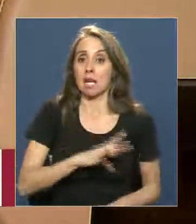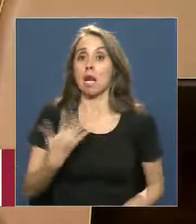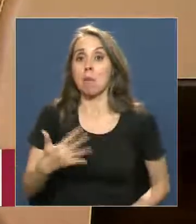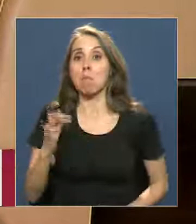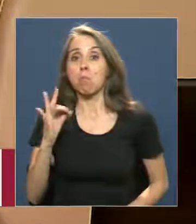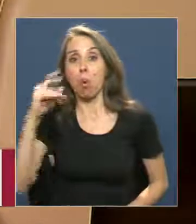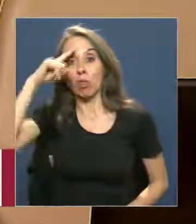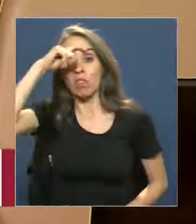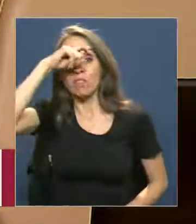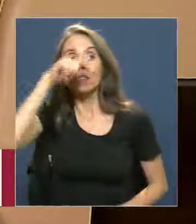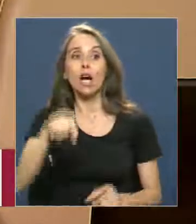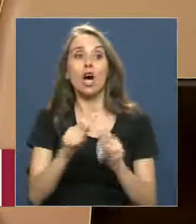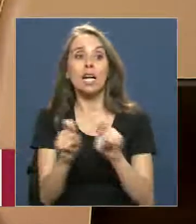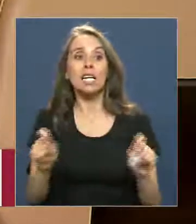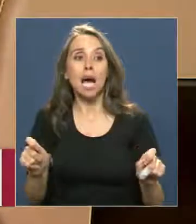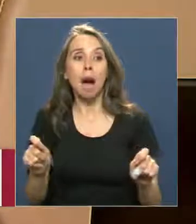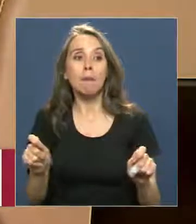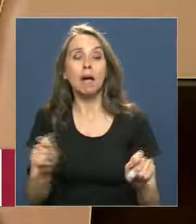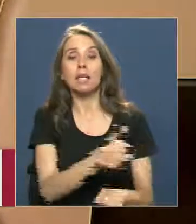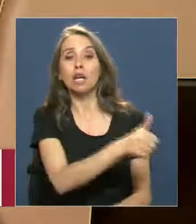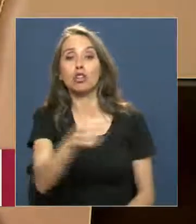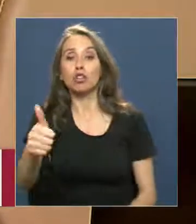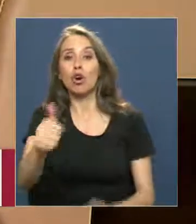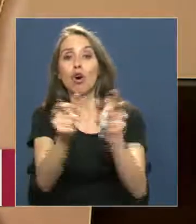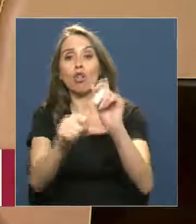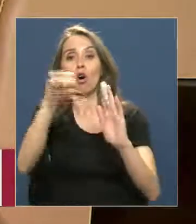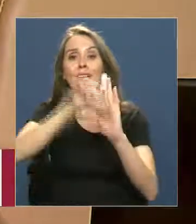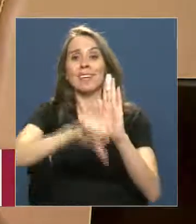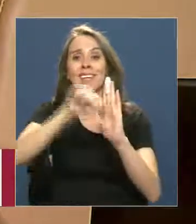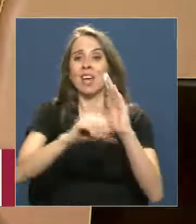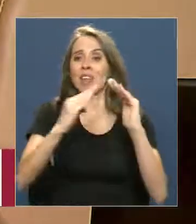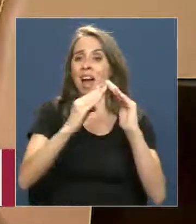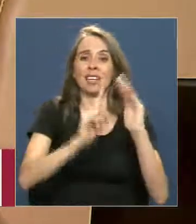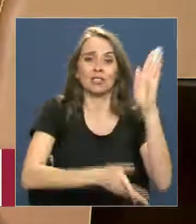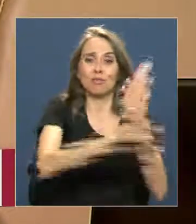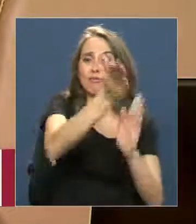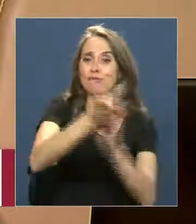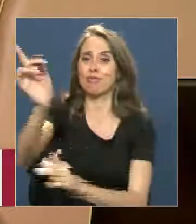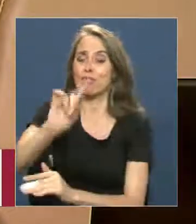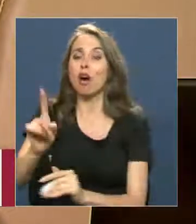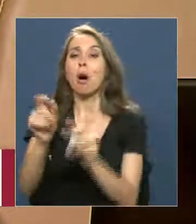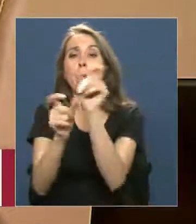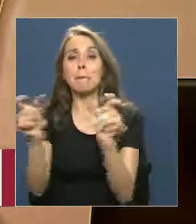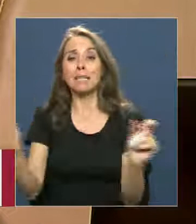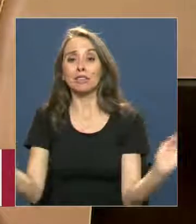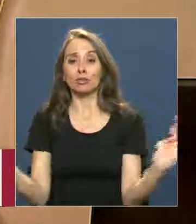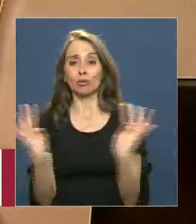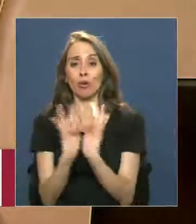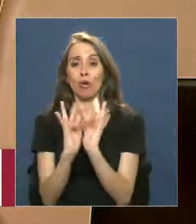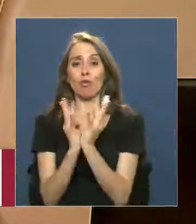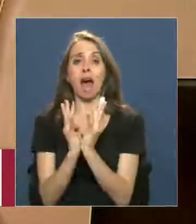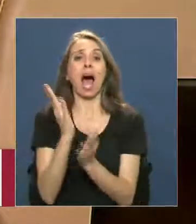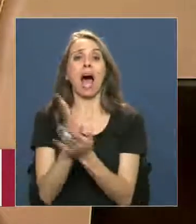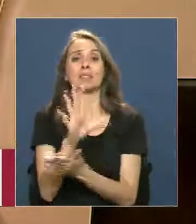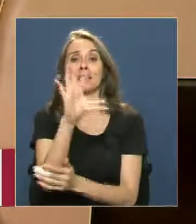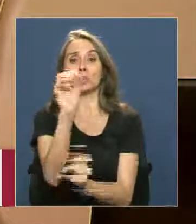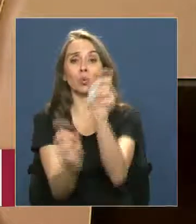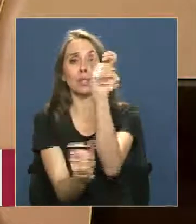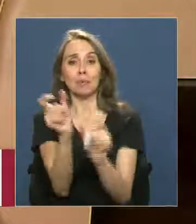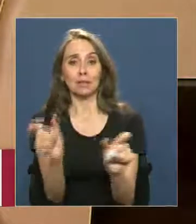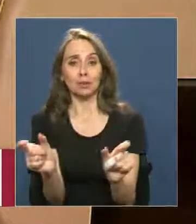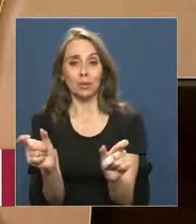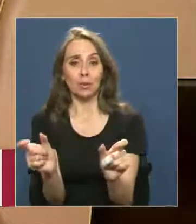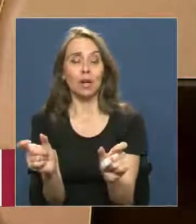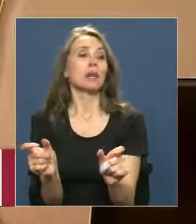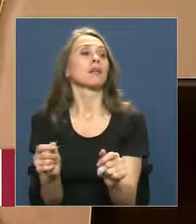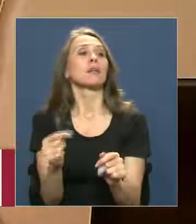difícil. Estamos en una campaña de que ojalá todas las personas se queden en su casa o tratar de reunirnos en grupos no mayores de 50 personas, en fin. Pero